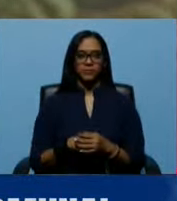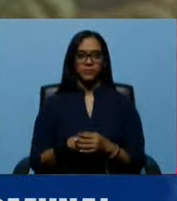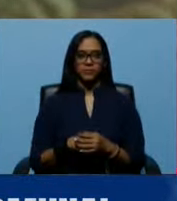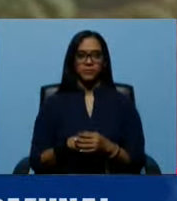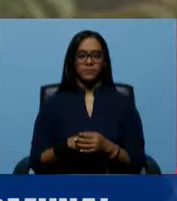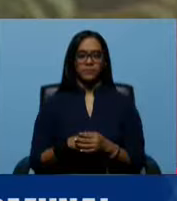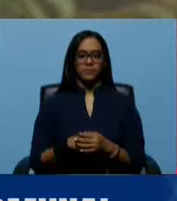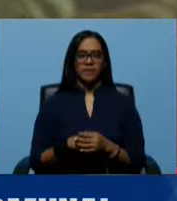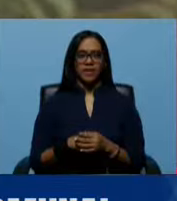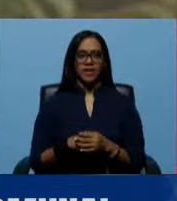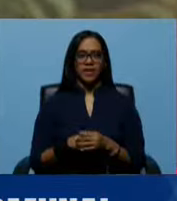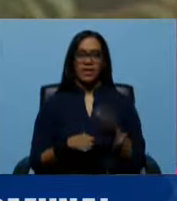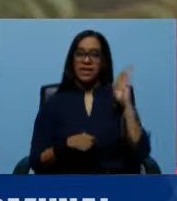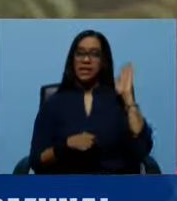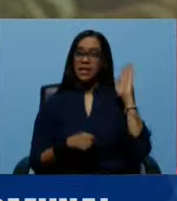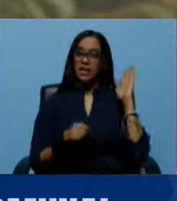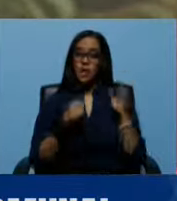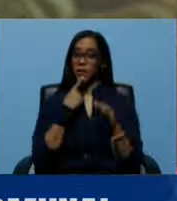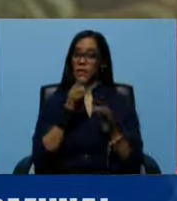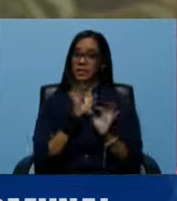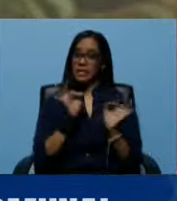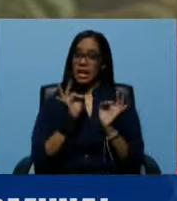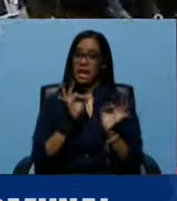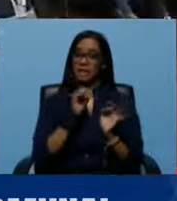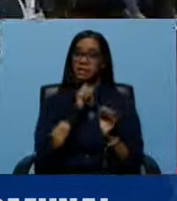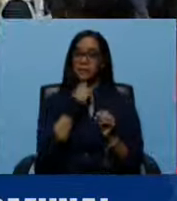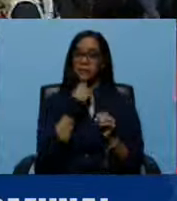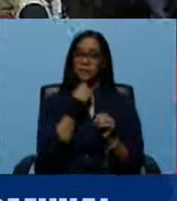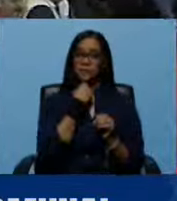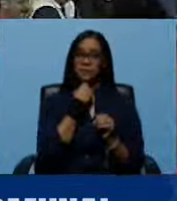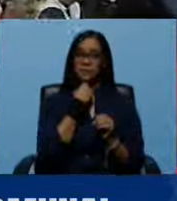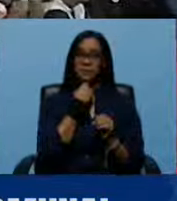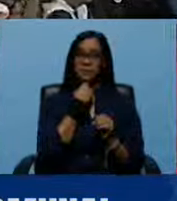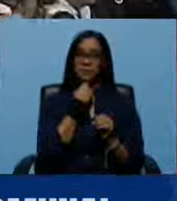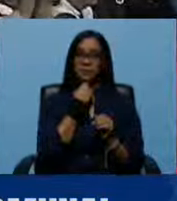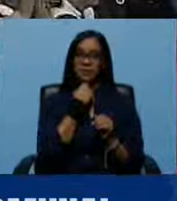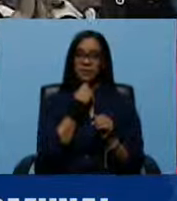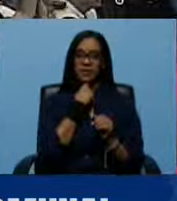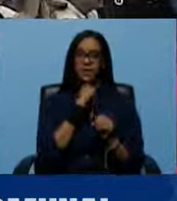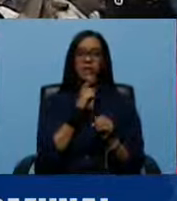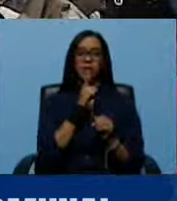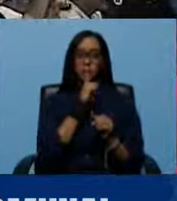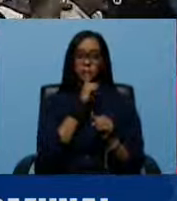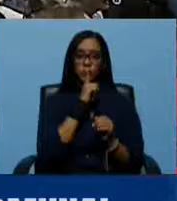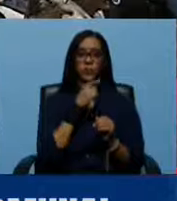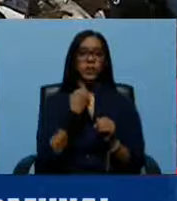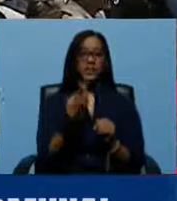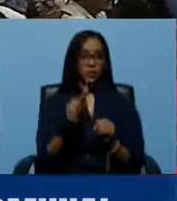Levanten la mano los que me juran que no le van a contar esto a nadie. ¿Queda entre nosotros?